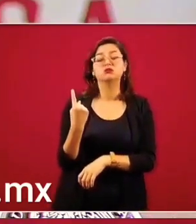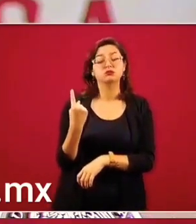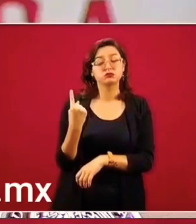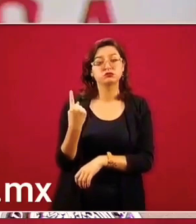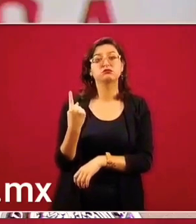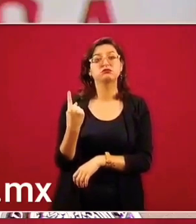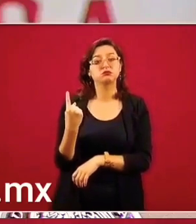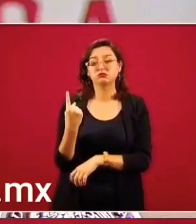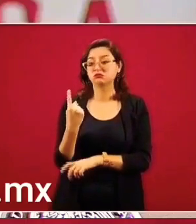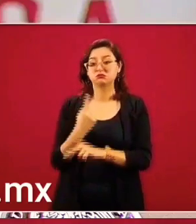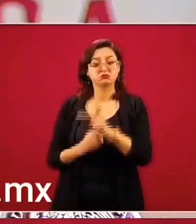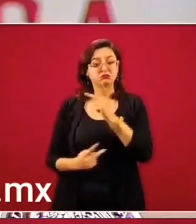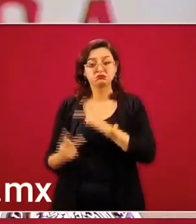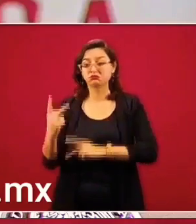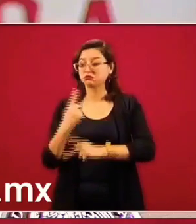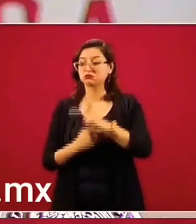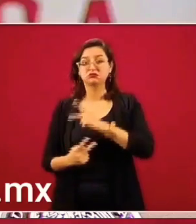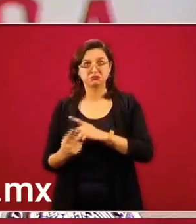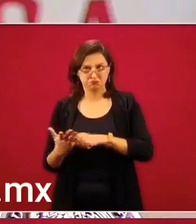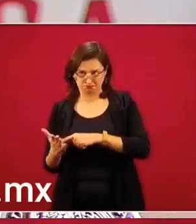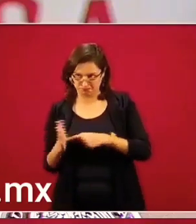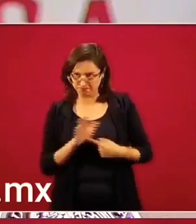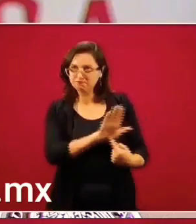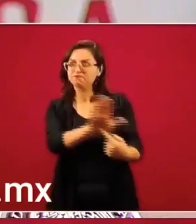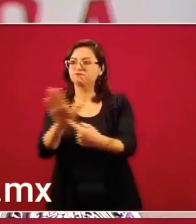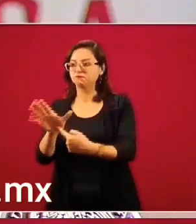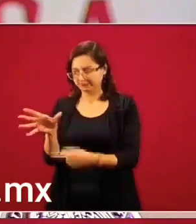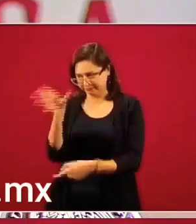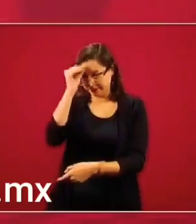sostener, tengan para que aprendan.